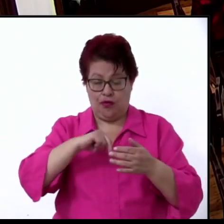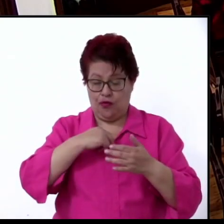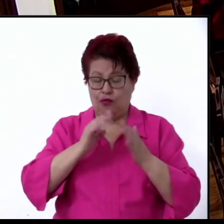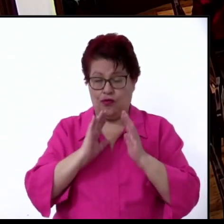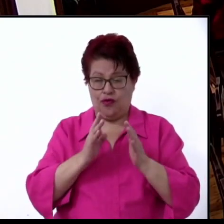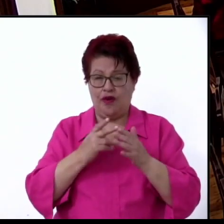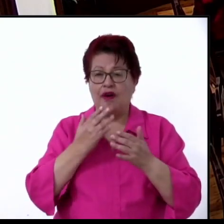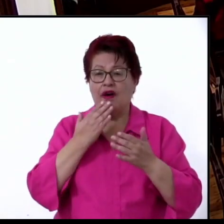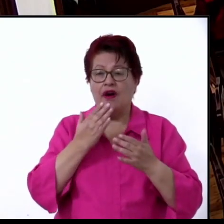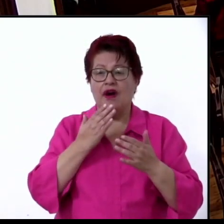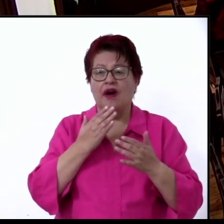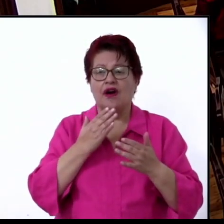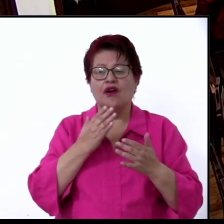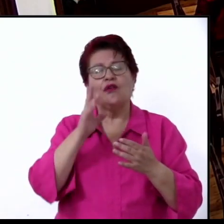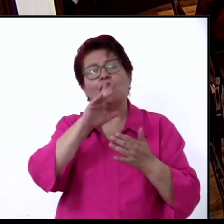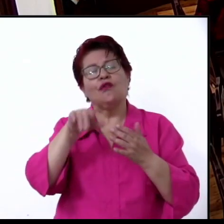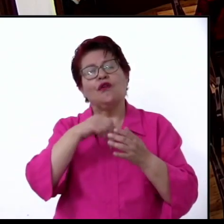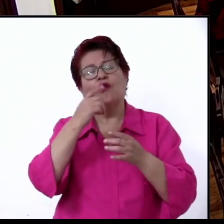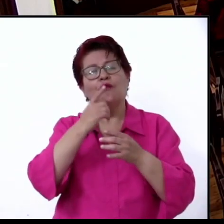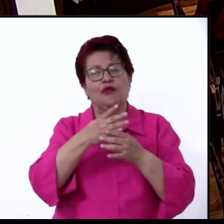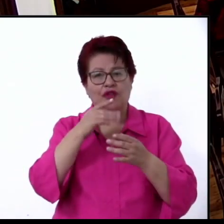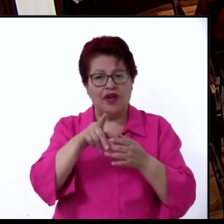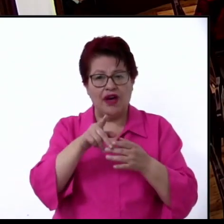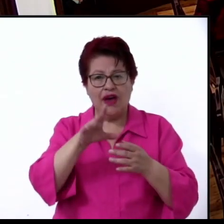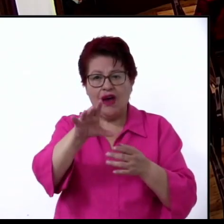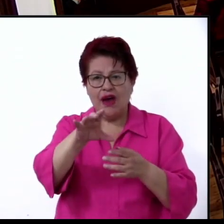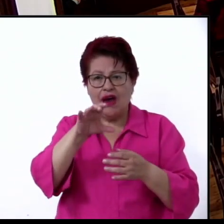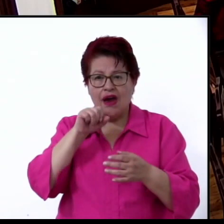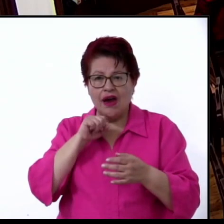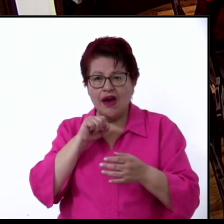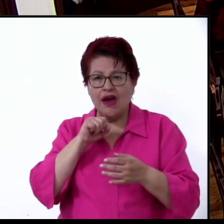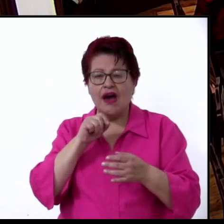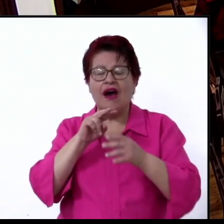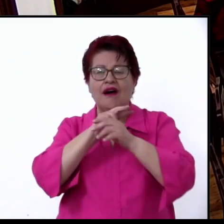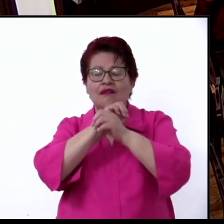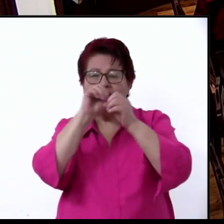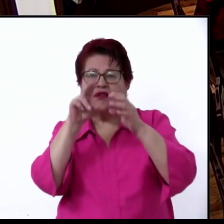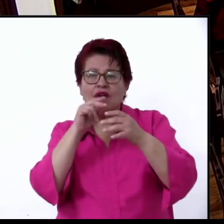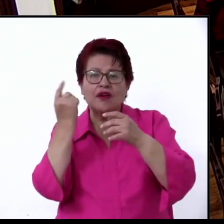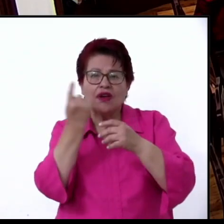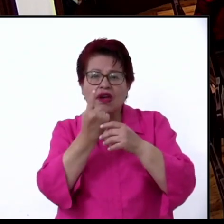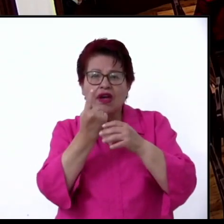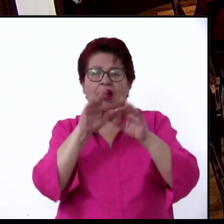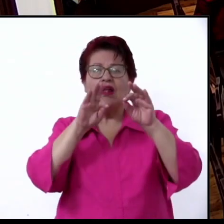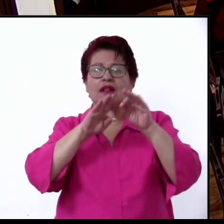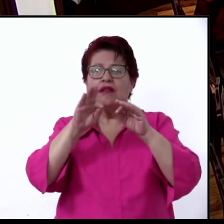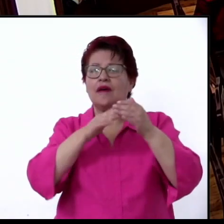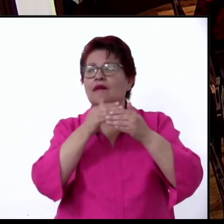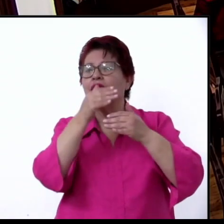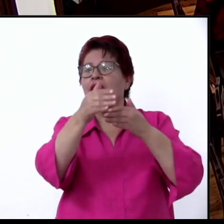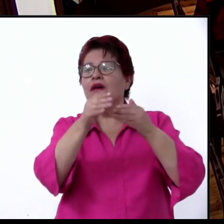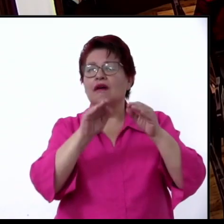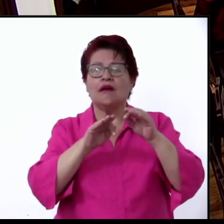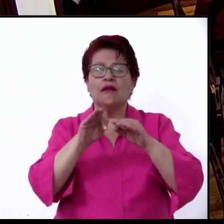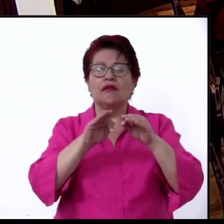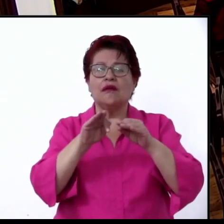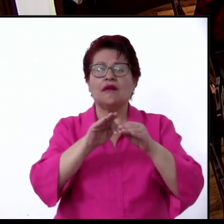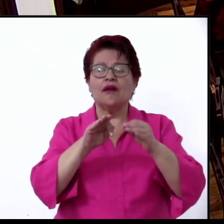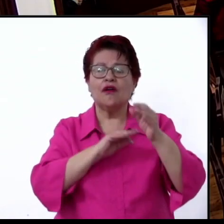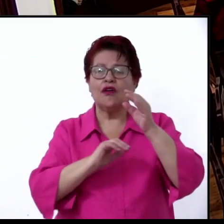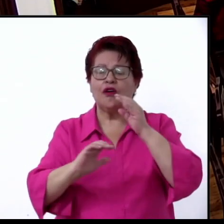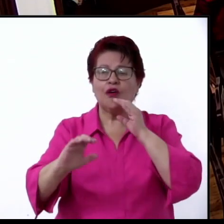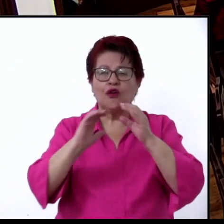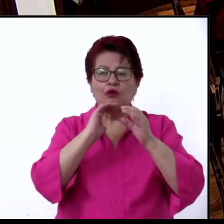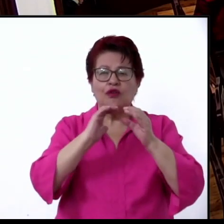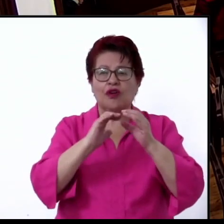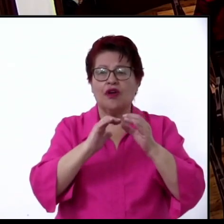tomamos esta oportunidad, visualizamos que el trabajo debe de comunicarse,